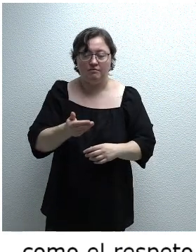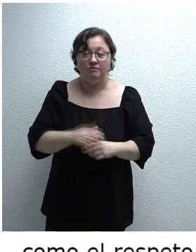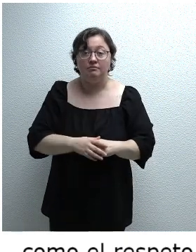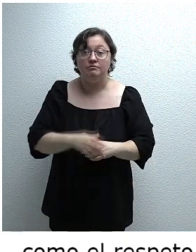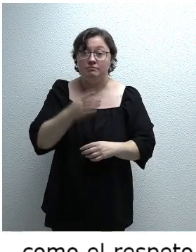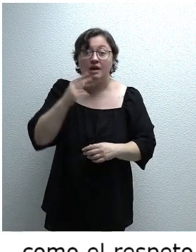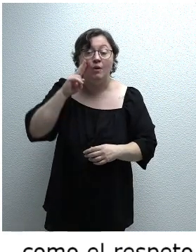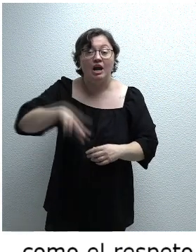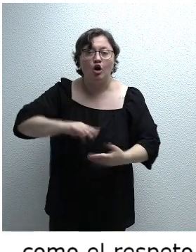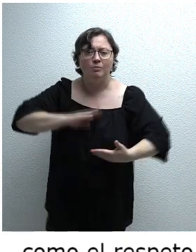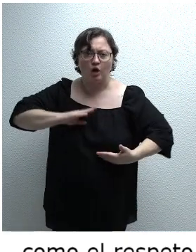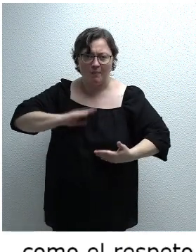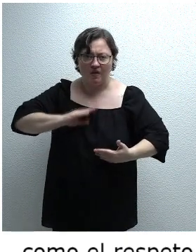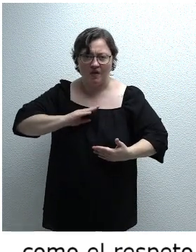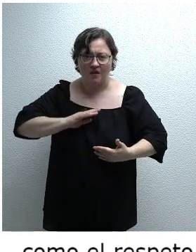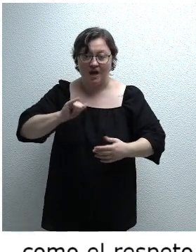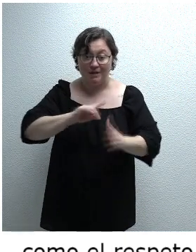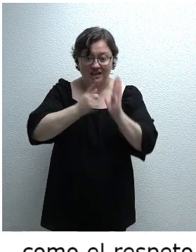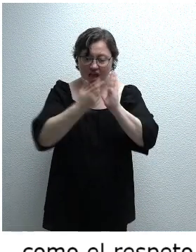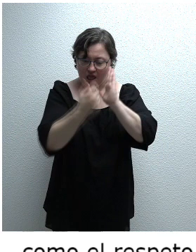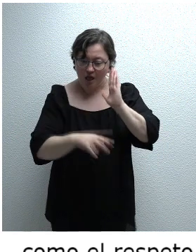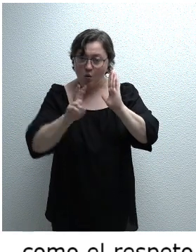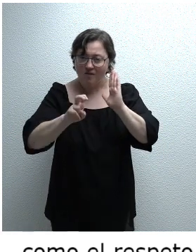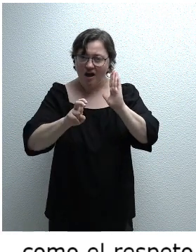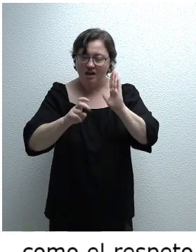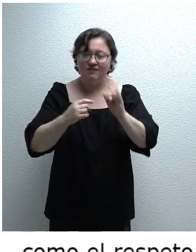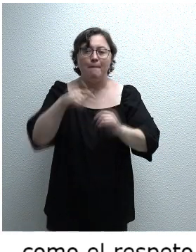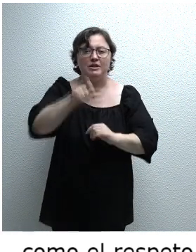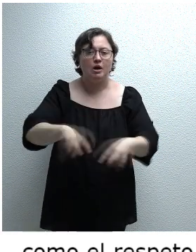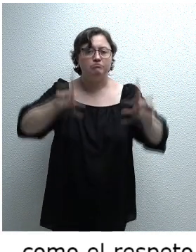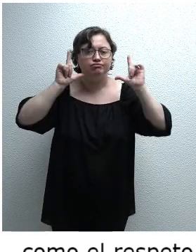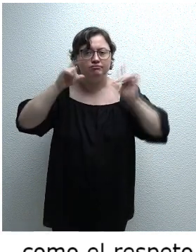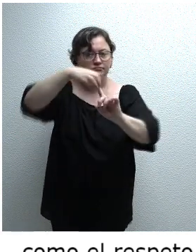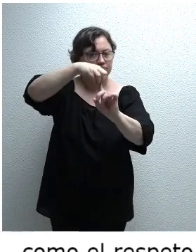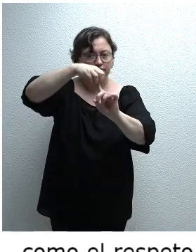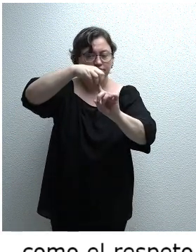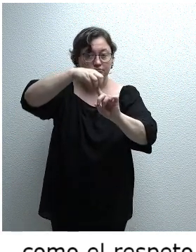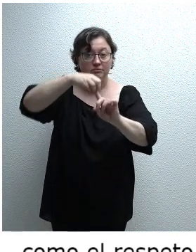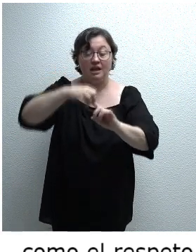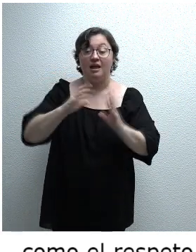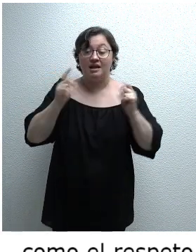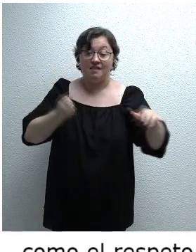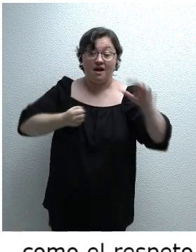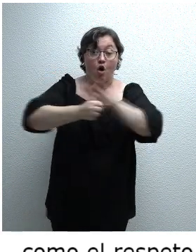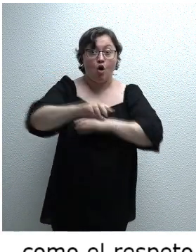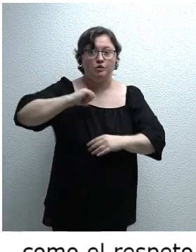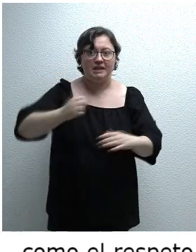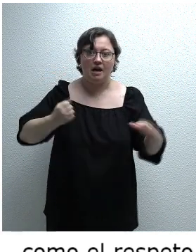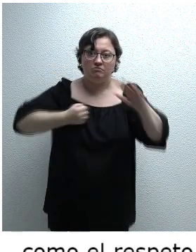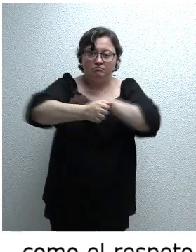se reconoce la capacidad y esta reforma pone en el centro a la persona, los internamientos no voluntarios, que además